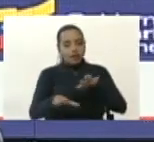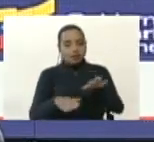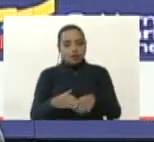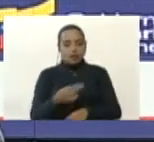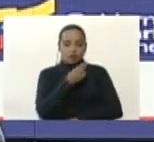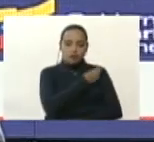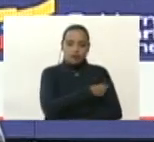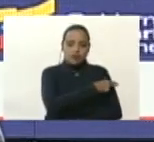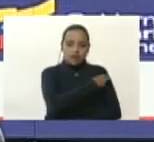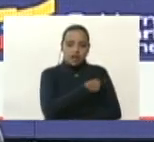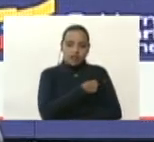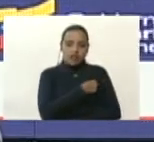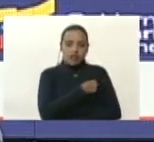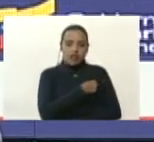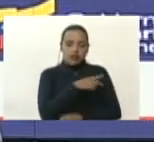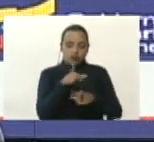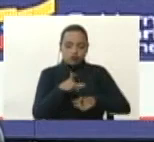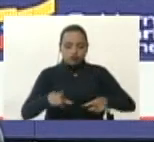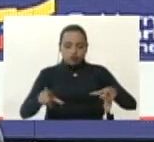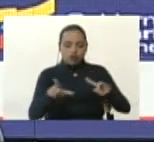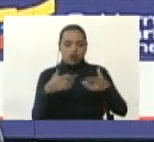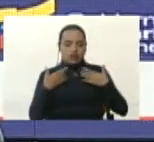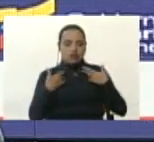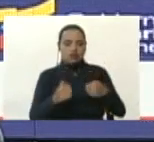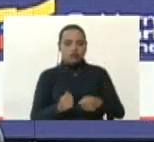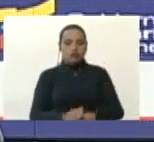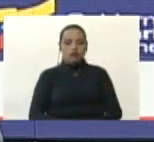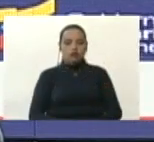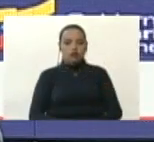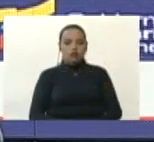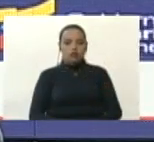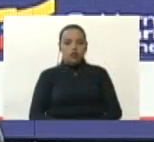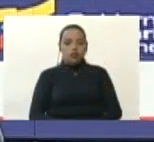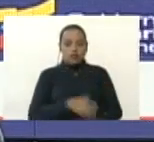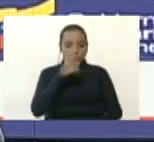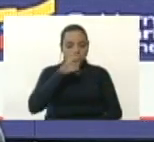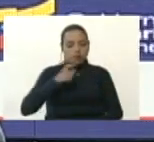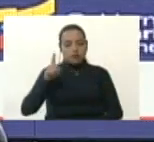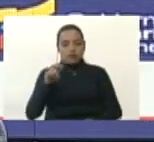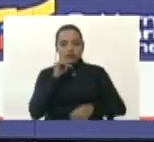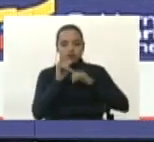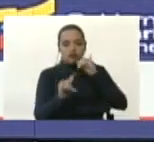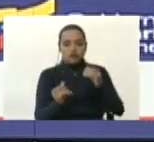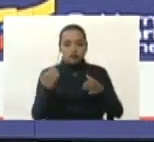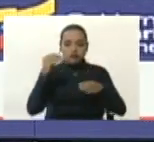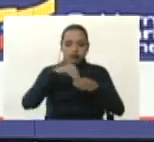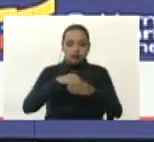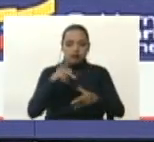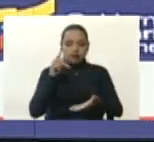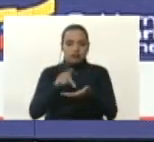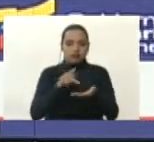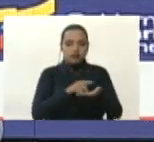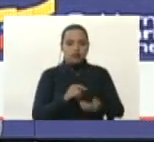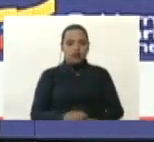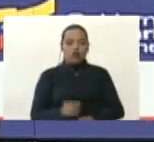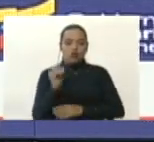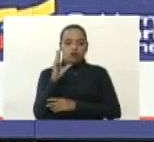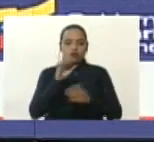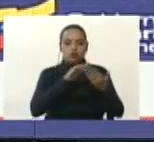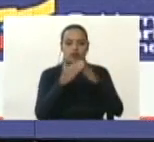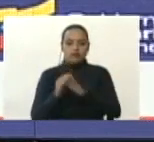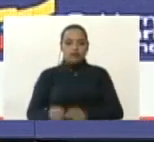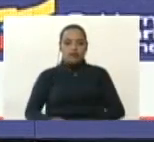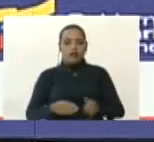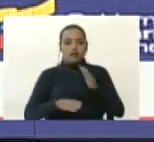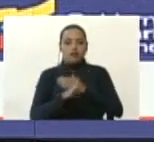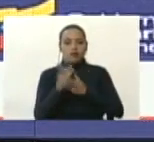hospitales, por ambulatorios, comités de salud, que el Poder Popular esté informado e involucrado, los consejos comunales. Bueno, vámonos para